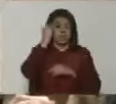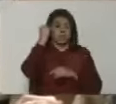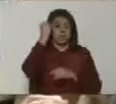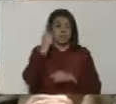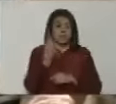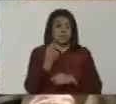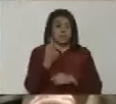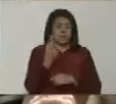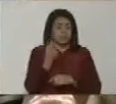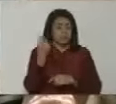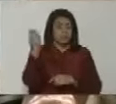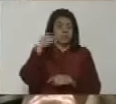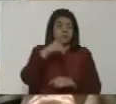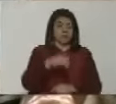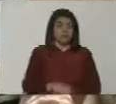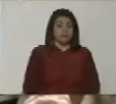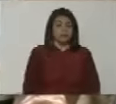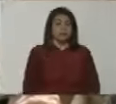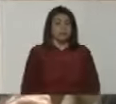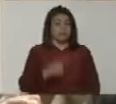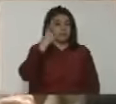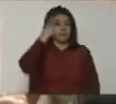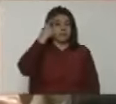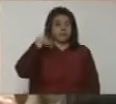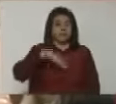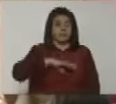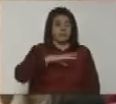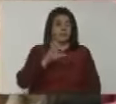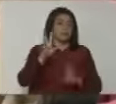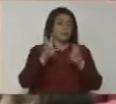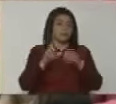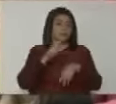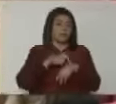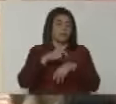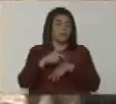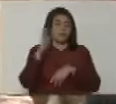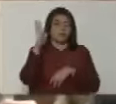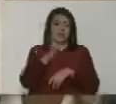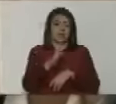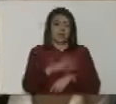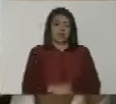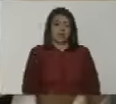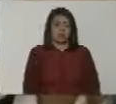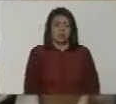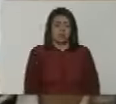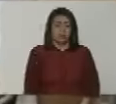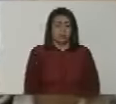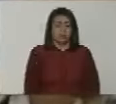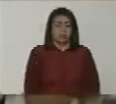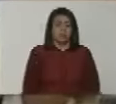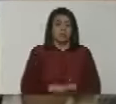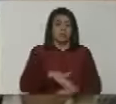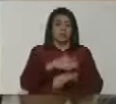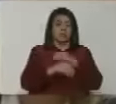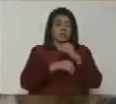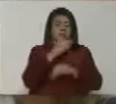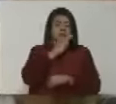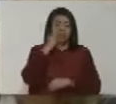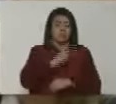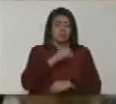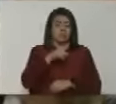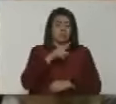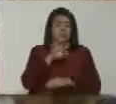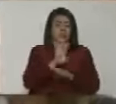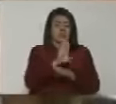que aún no es suficiente. Creemos que nuevos tiempos vendrán a la nación a los efectos de asegurarnos